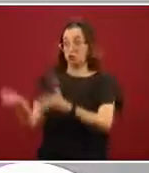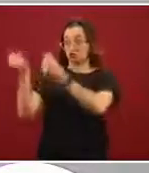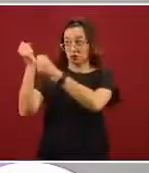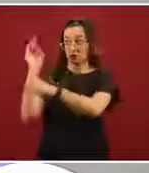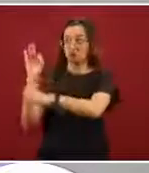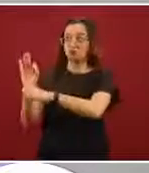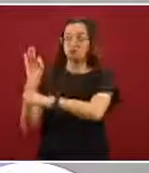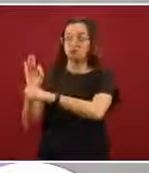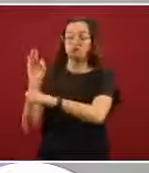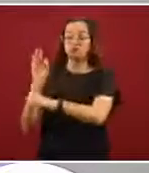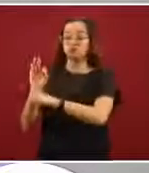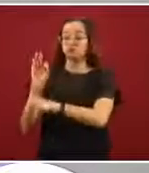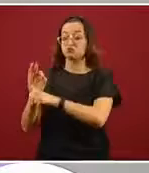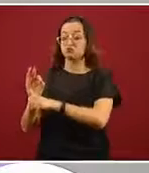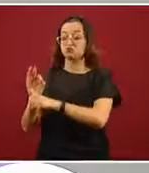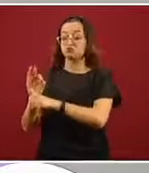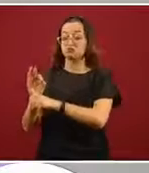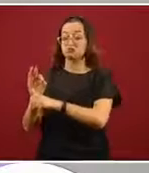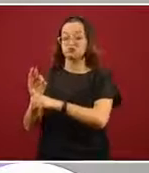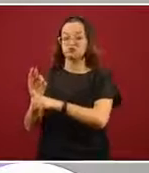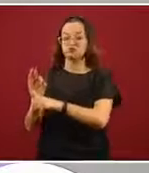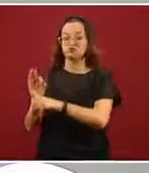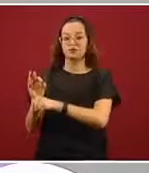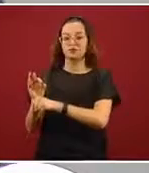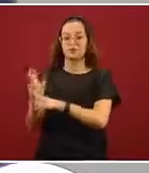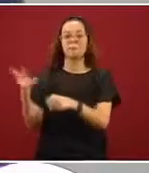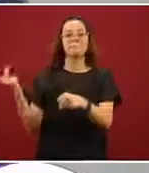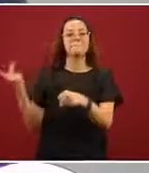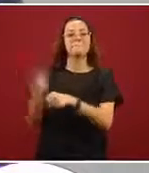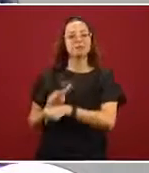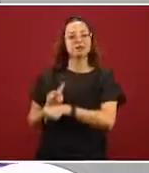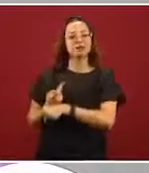esto iba a